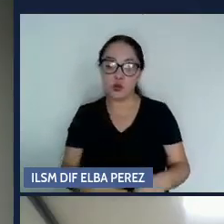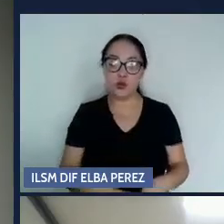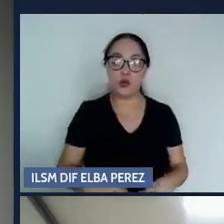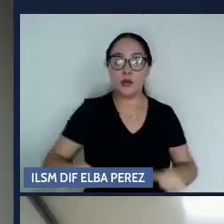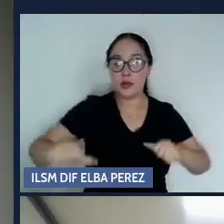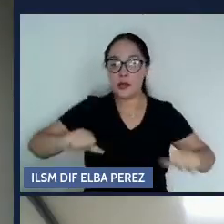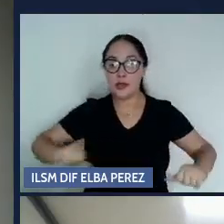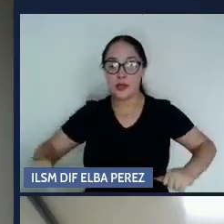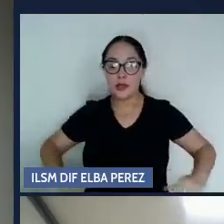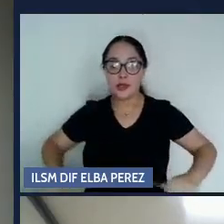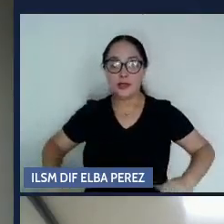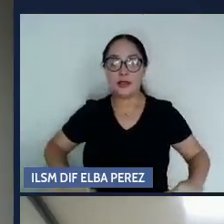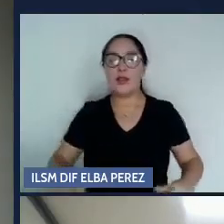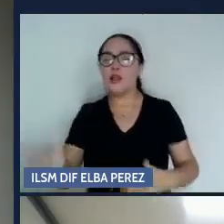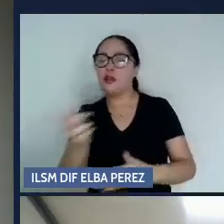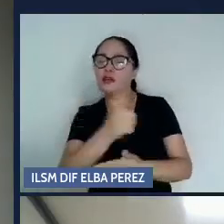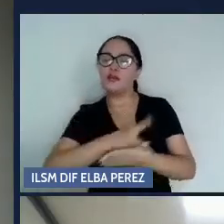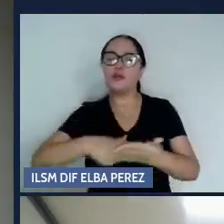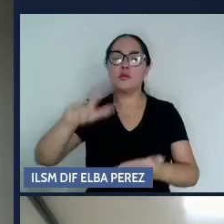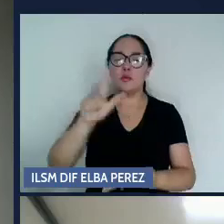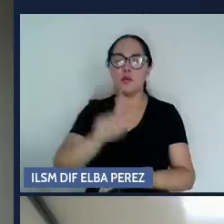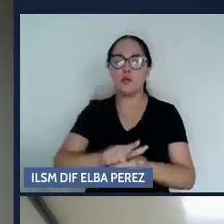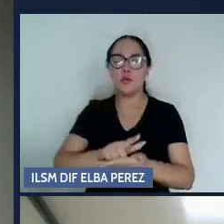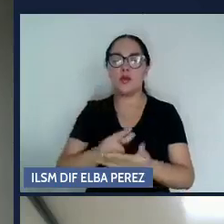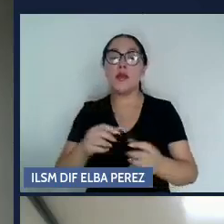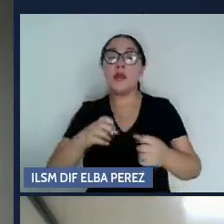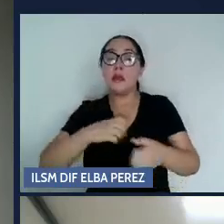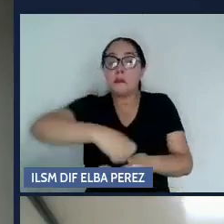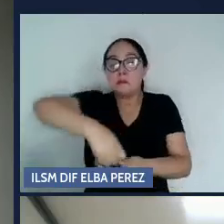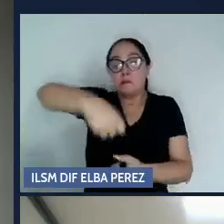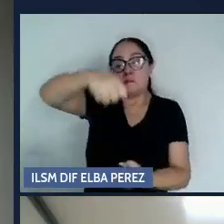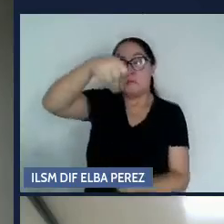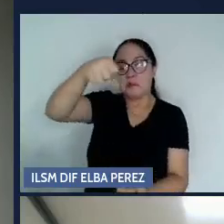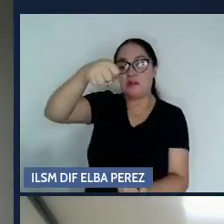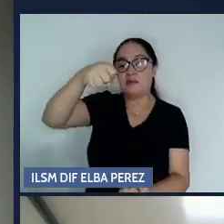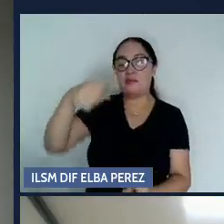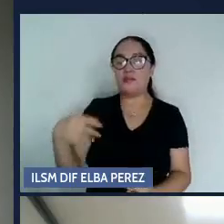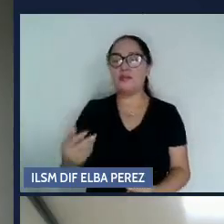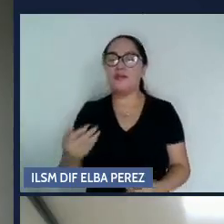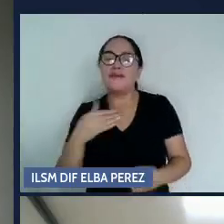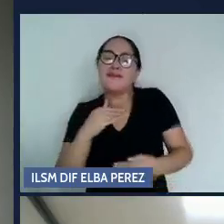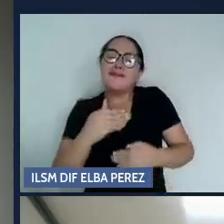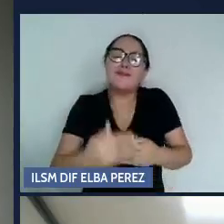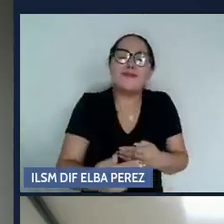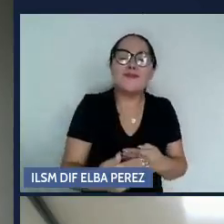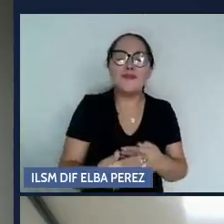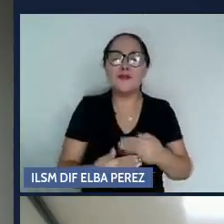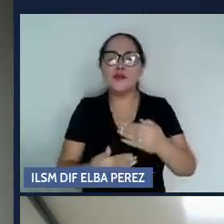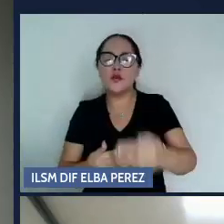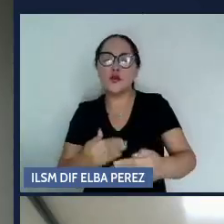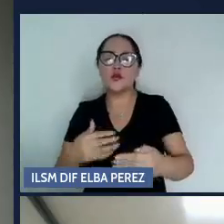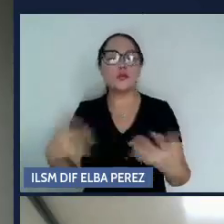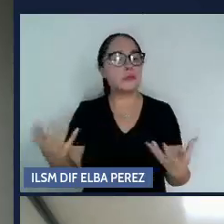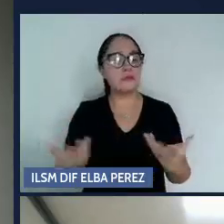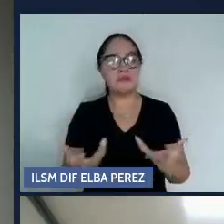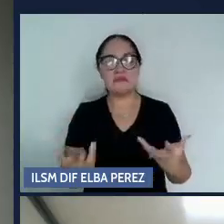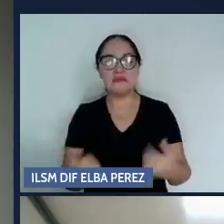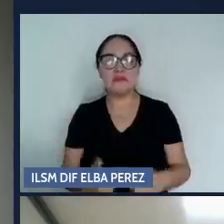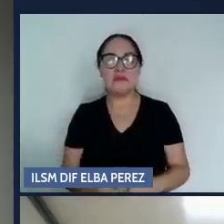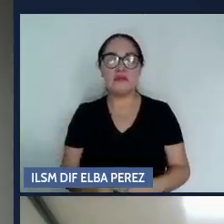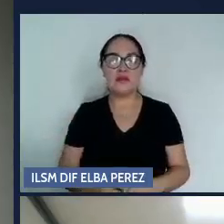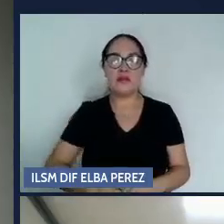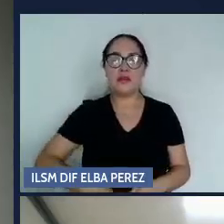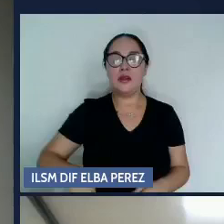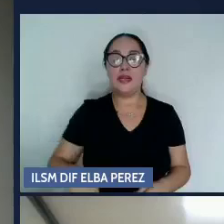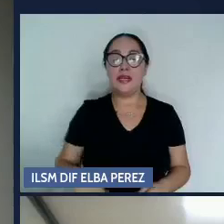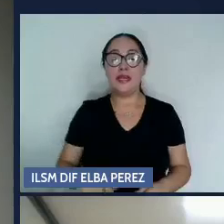materia, y son realizados estos procesos electorales tanto por autoridades electorales como por